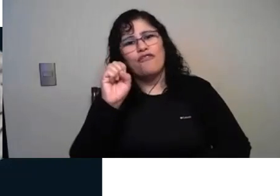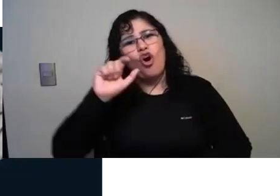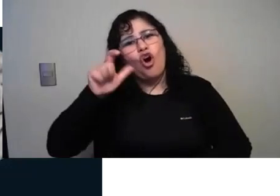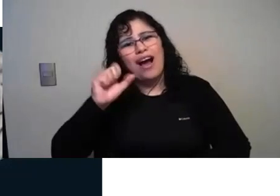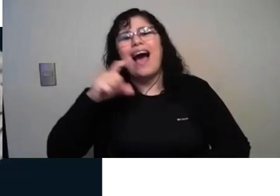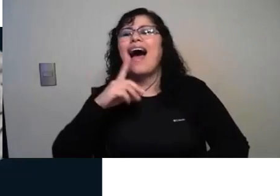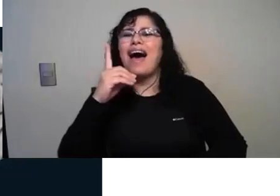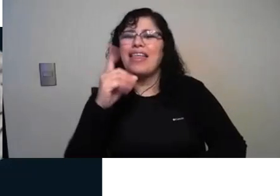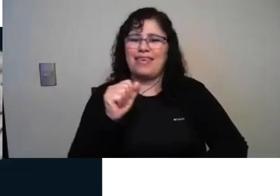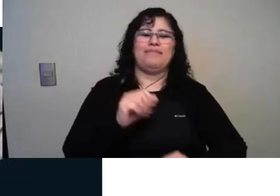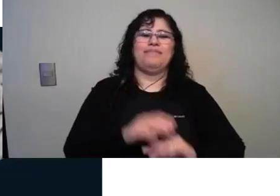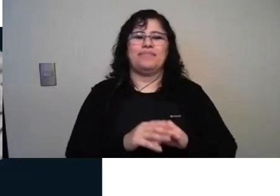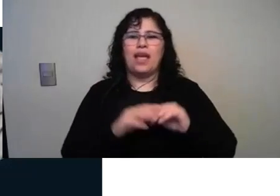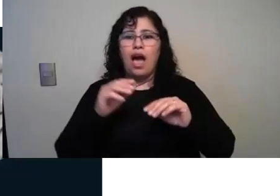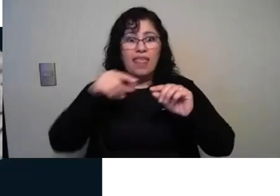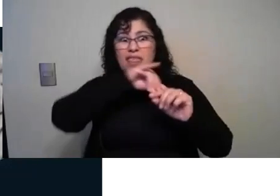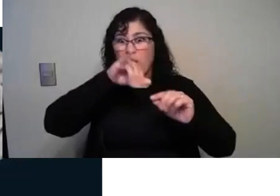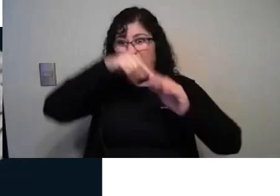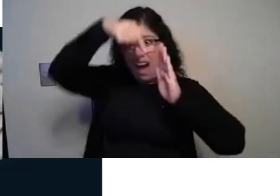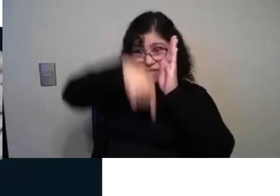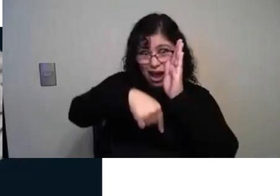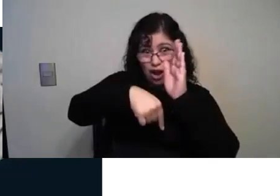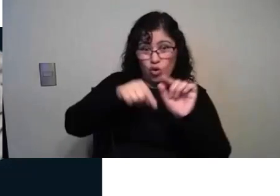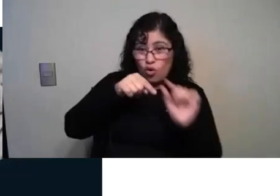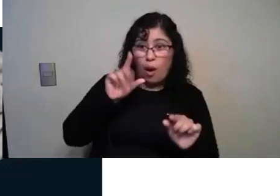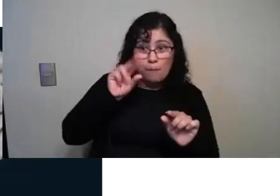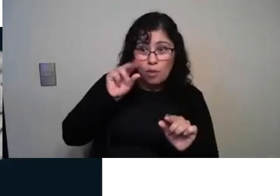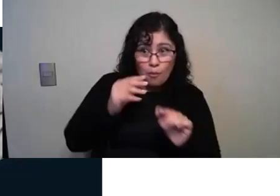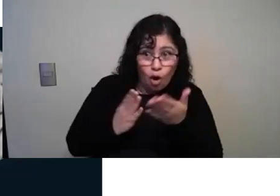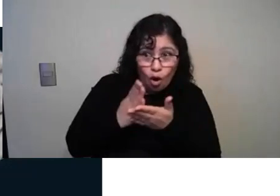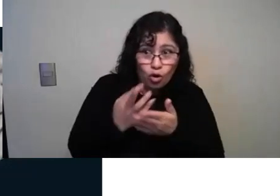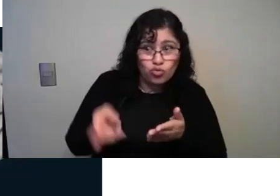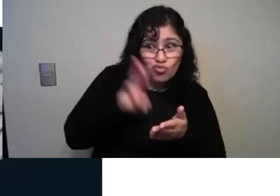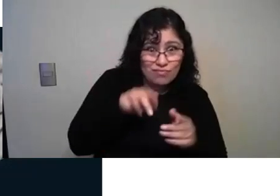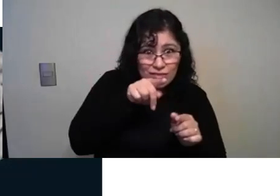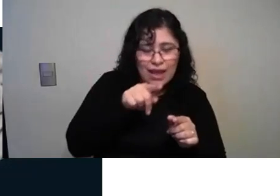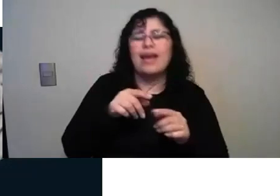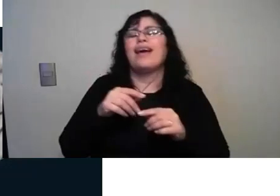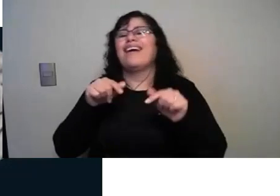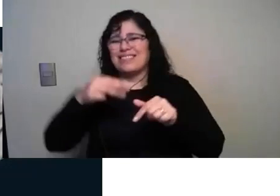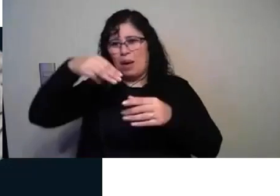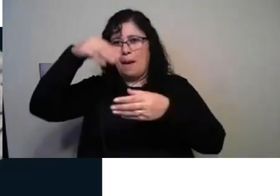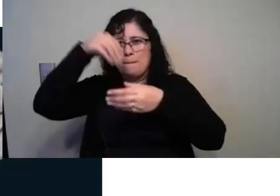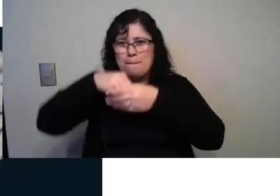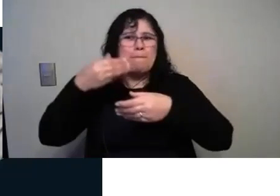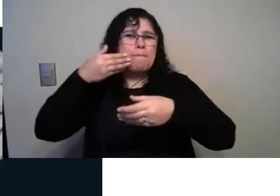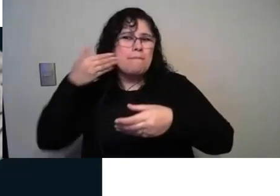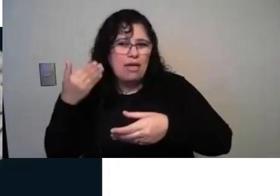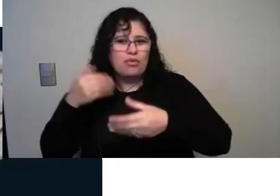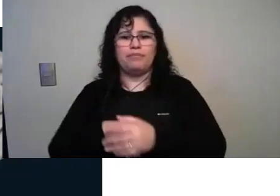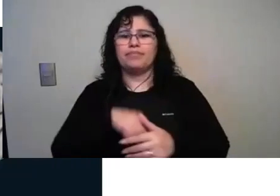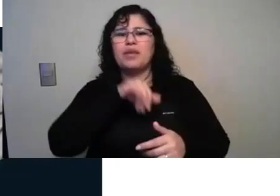esto sería médula espinal. Y finalmente, este elemento que está aquí, que es el cerebelo,